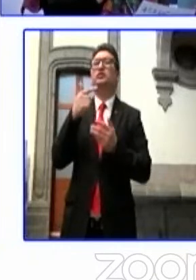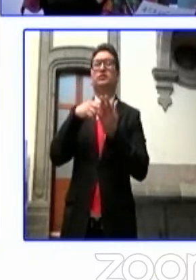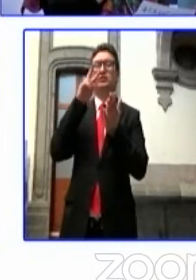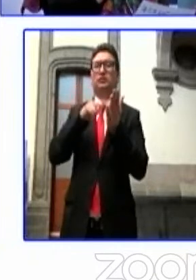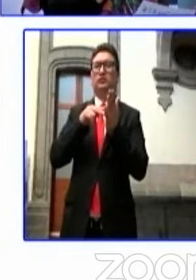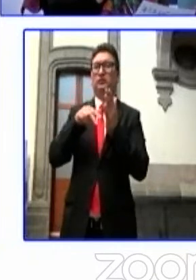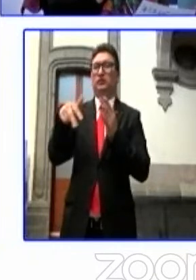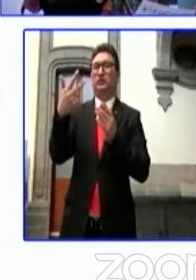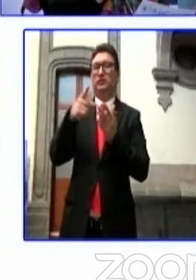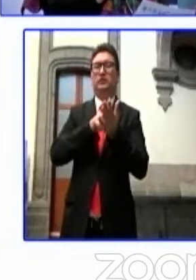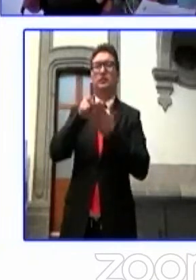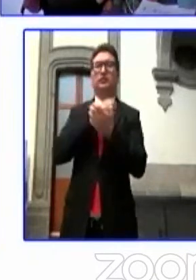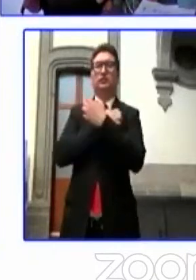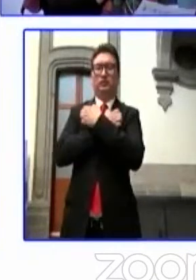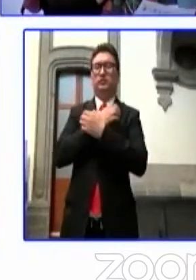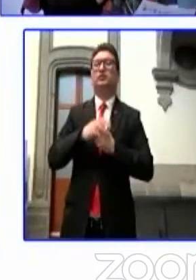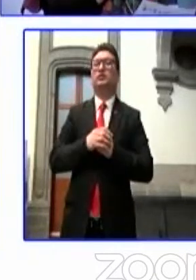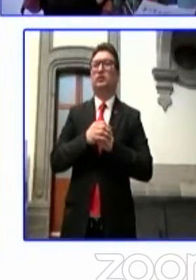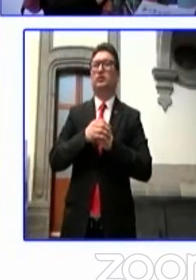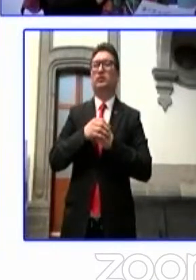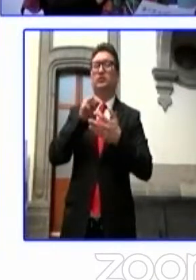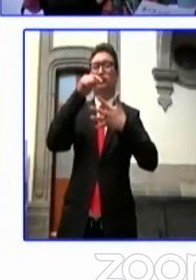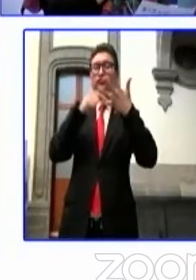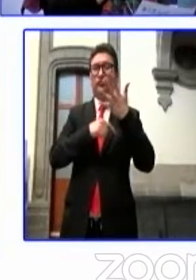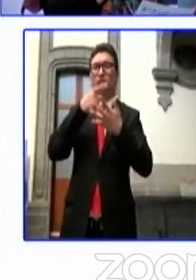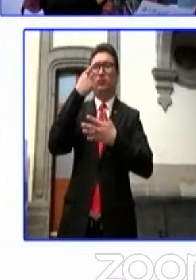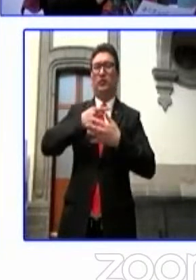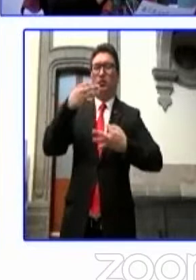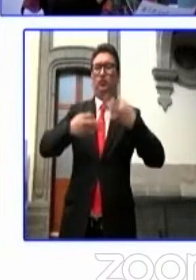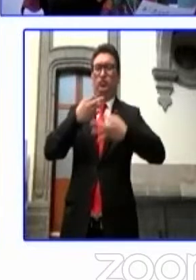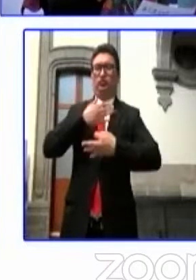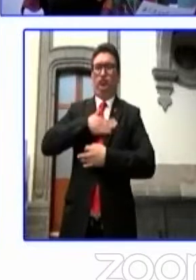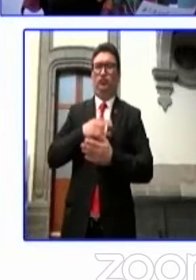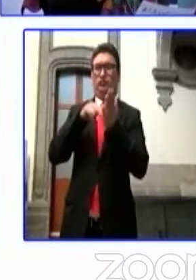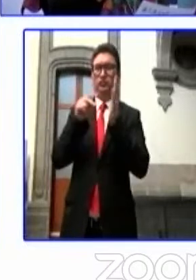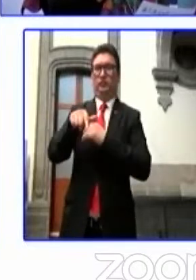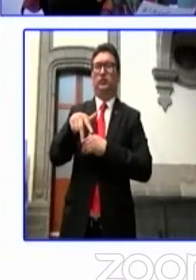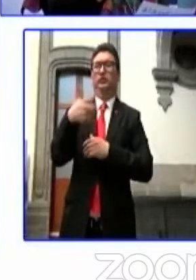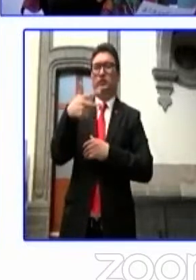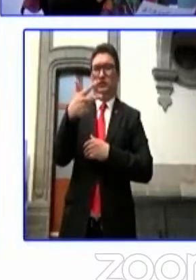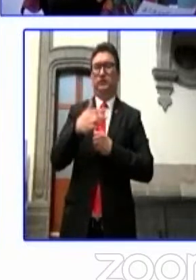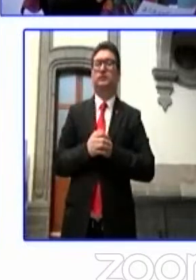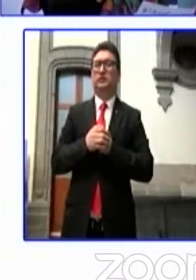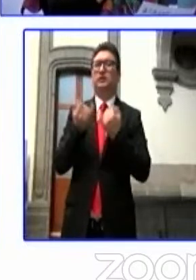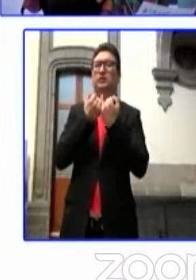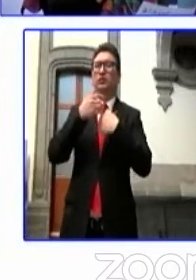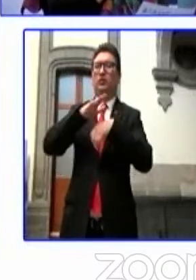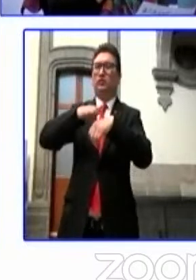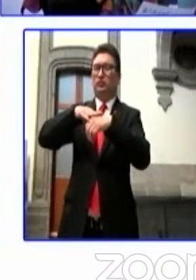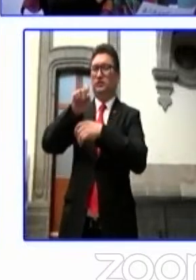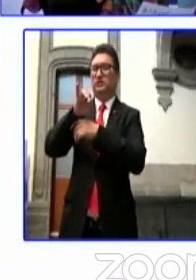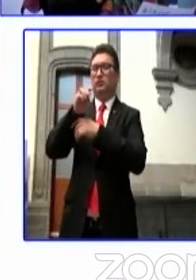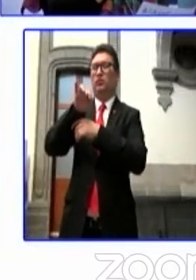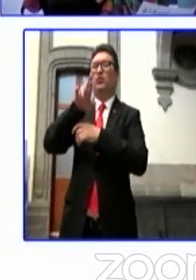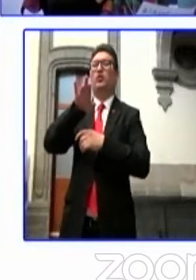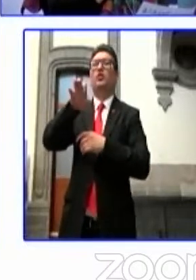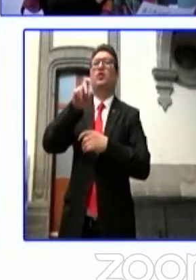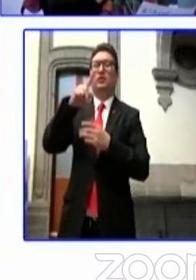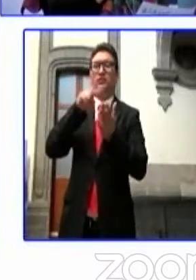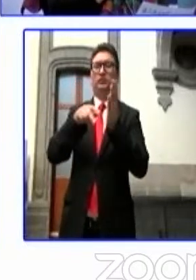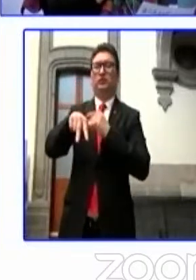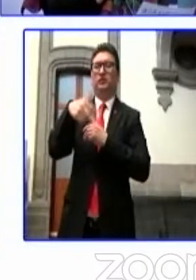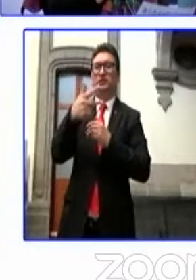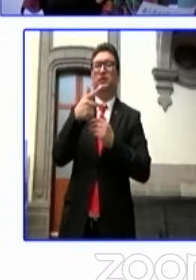2013, Indicadores de Derecho a un Juicio Justo 2013, las recomendaciones del CIMORE 2013 y versión CIMORE